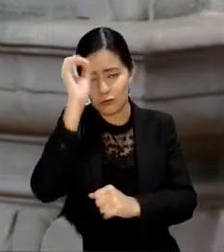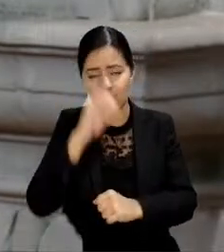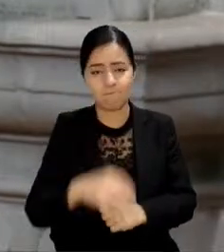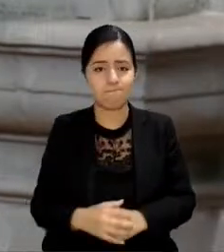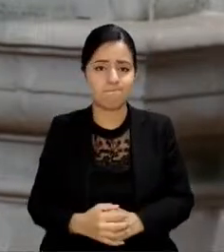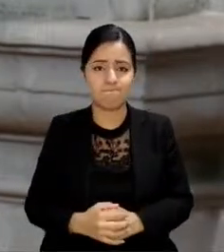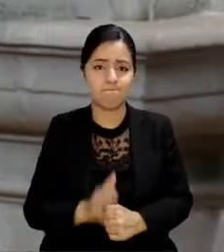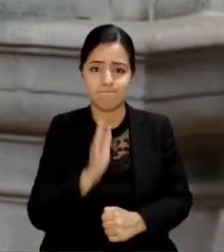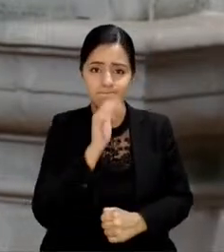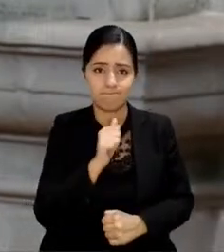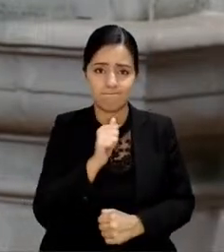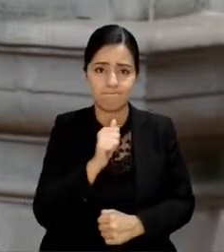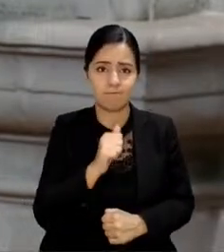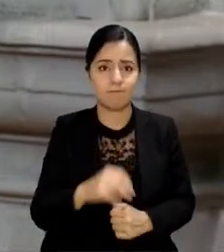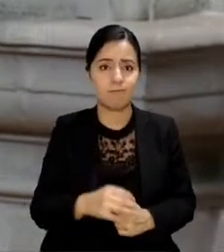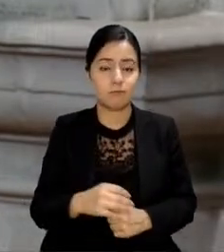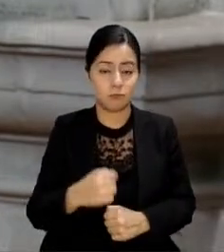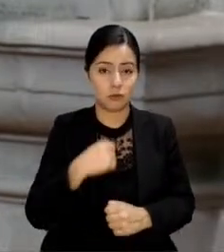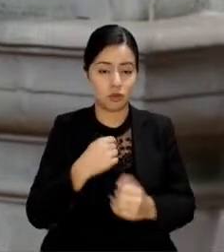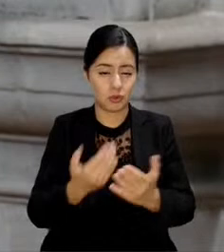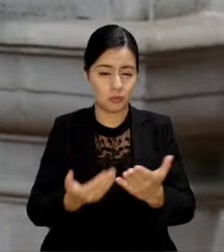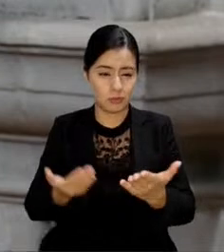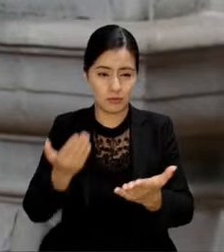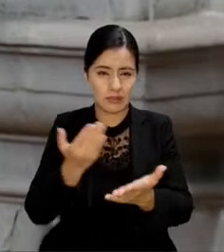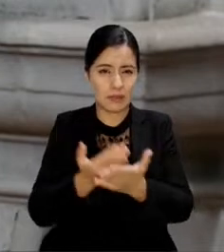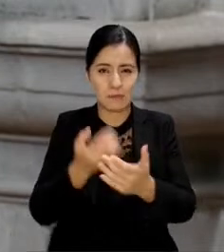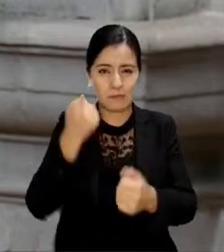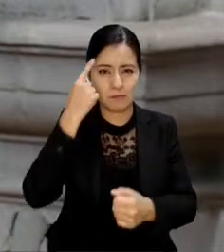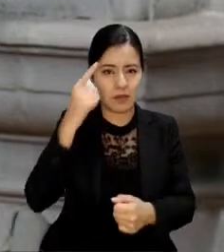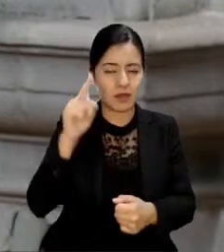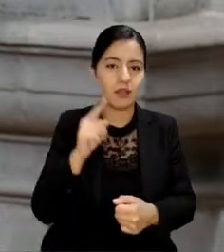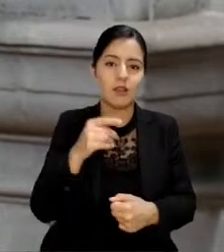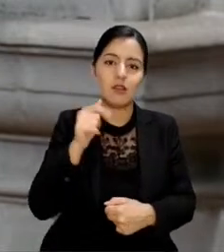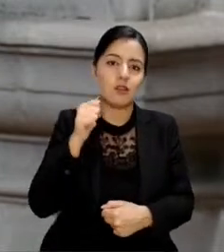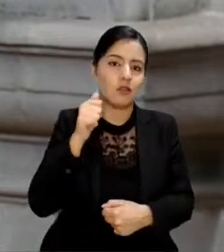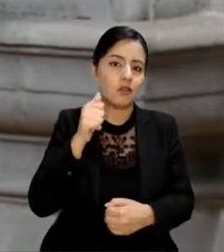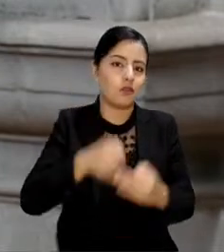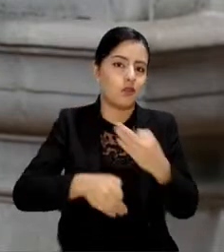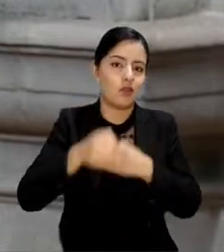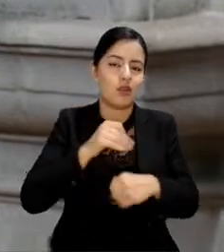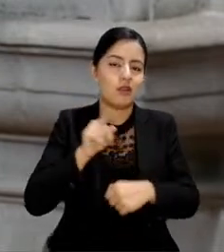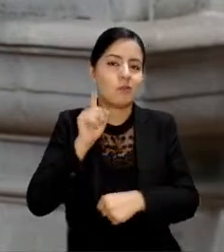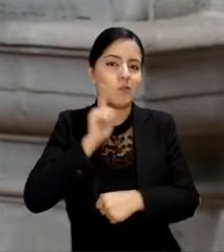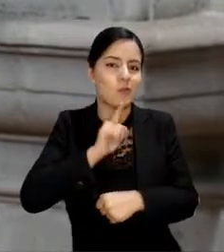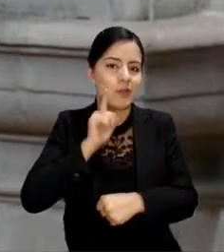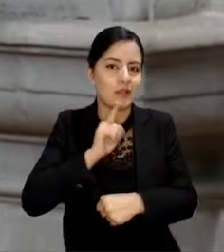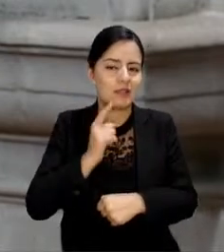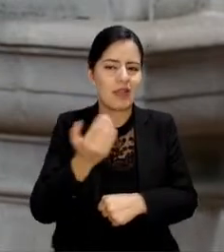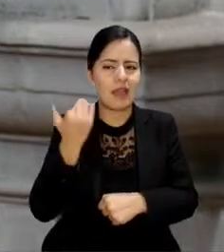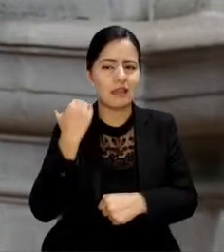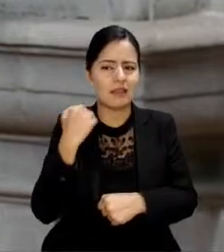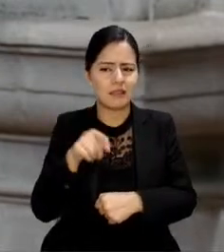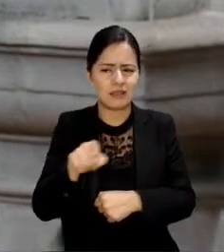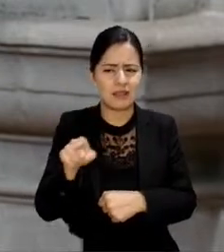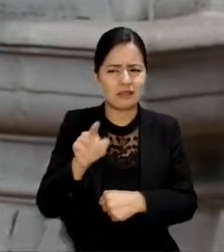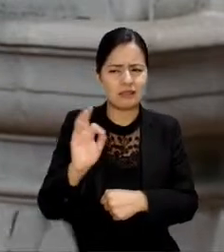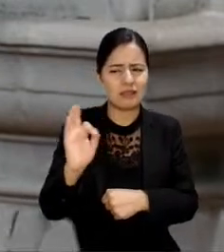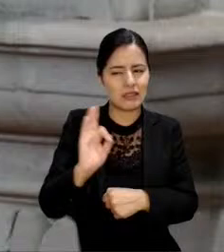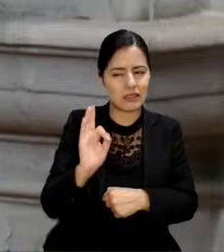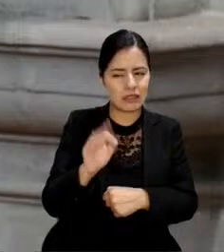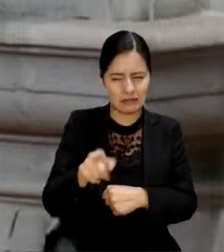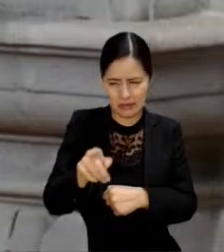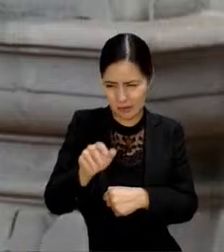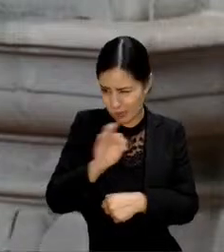criterio que debía. Esta iniciativa la dedico a todas las mujeres que han sido cuestionadas si están aquí